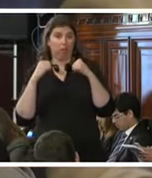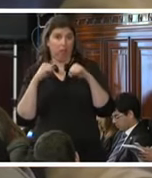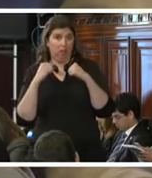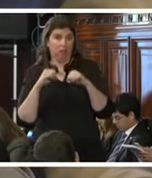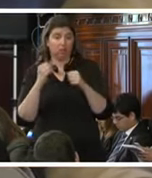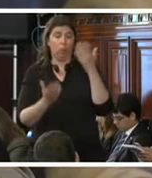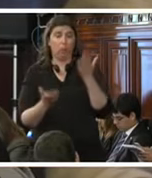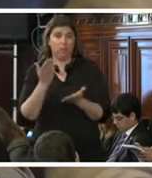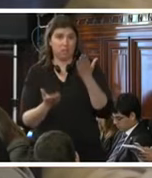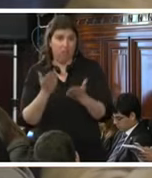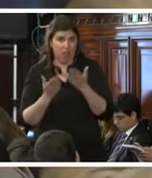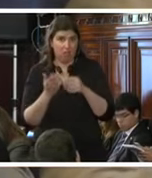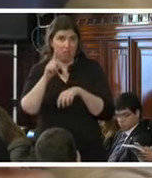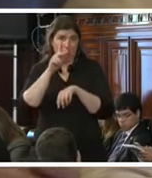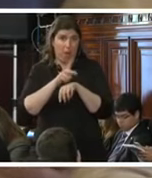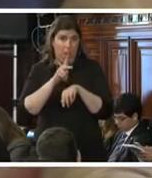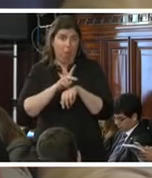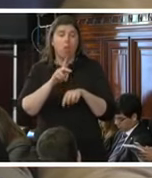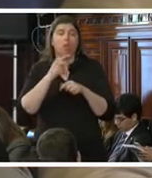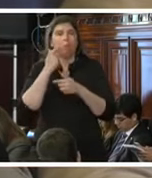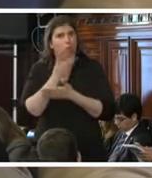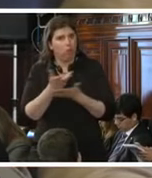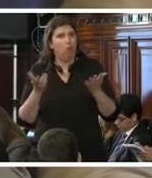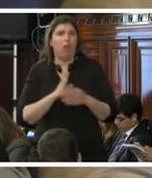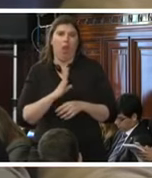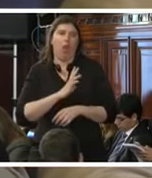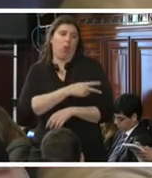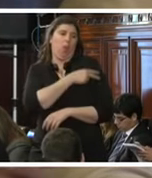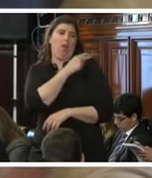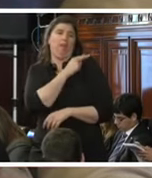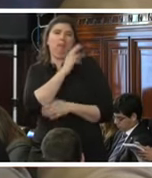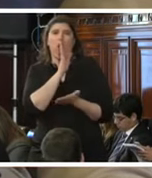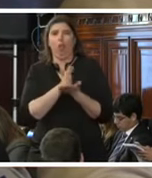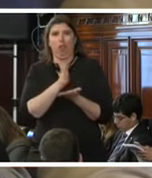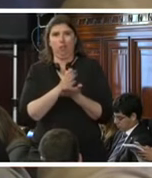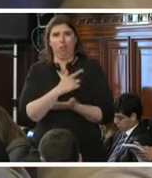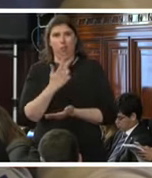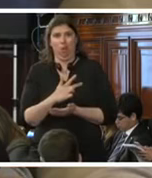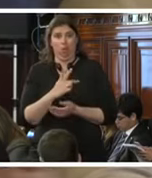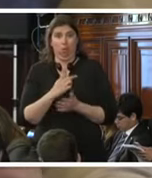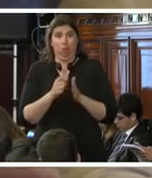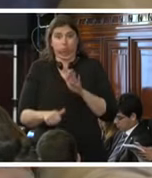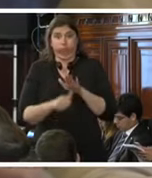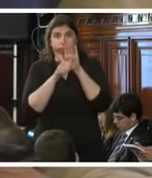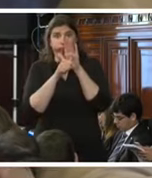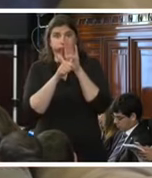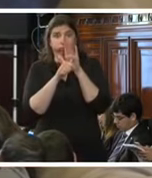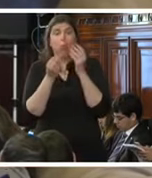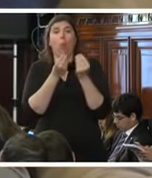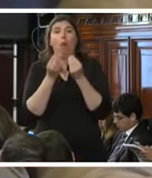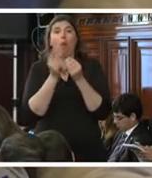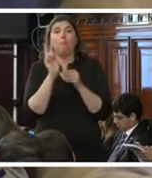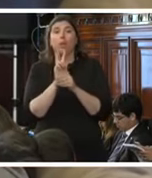ha demostrado de que existe una jerarquía de derechos y que en la cúspide de esa jerarquía finalmente está la protección